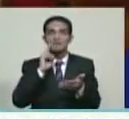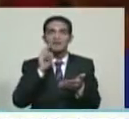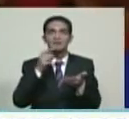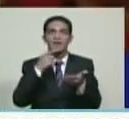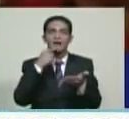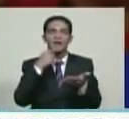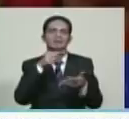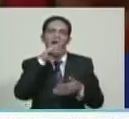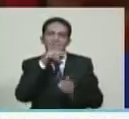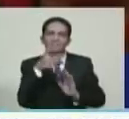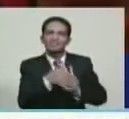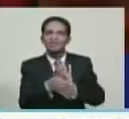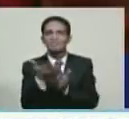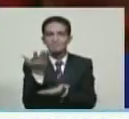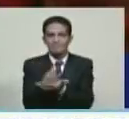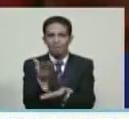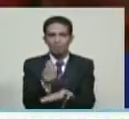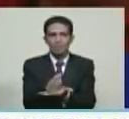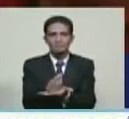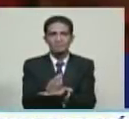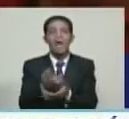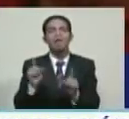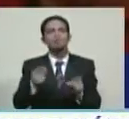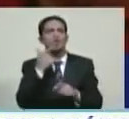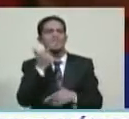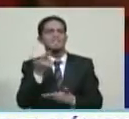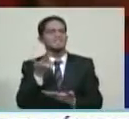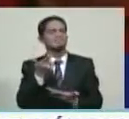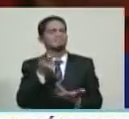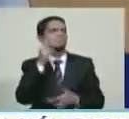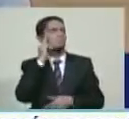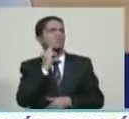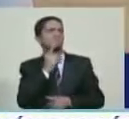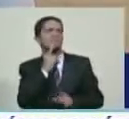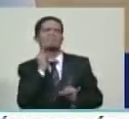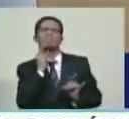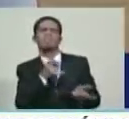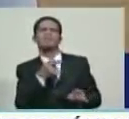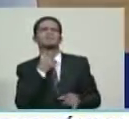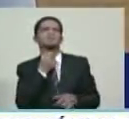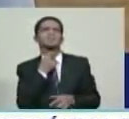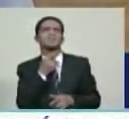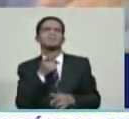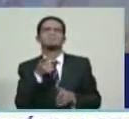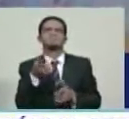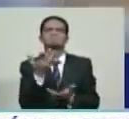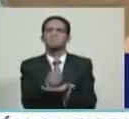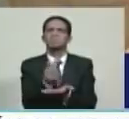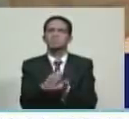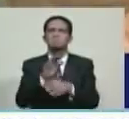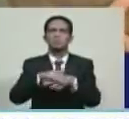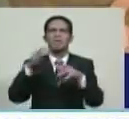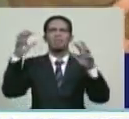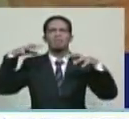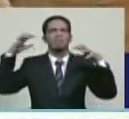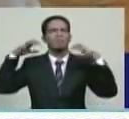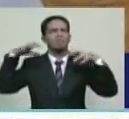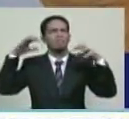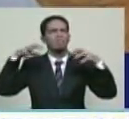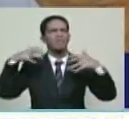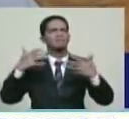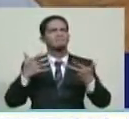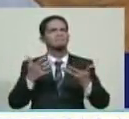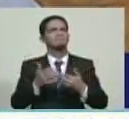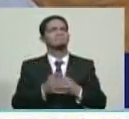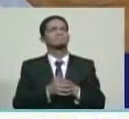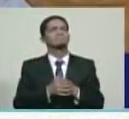Maturín, algunos dicen que a Bolívar no le gustaba Maturín porque llovía mucho. Inclusive le atribuyen